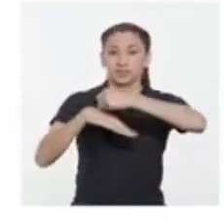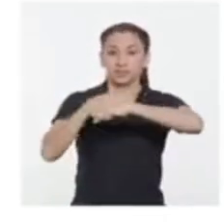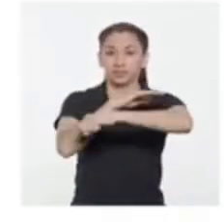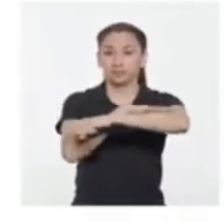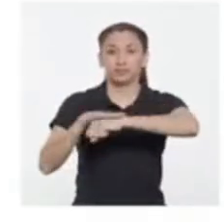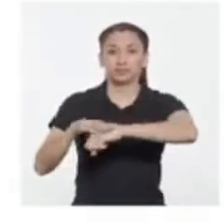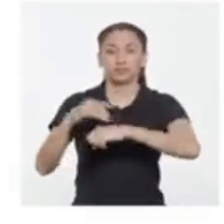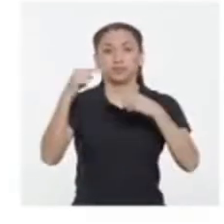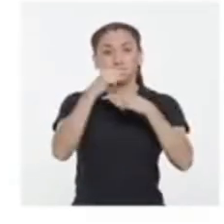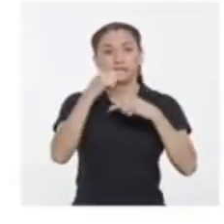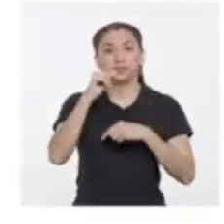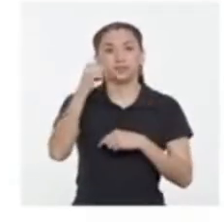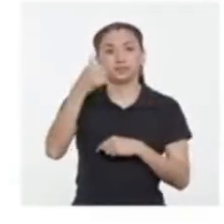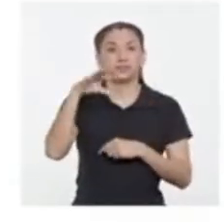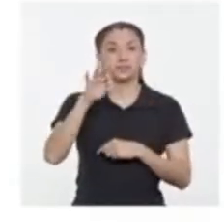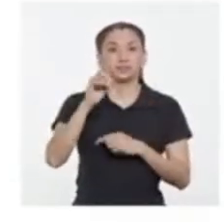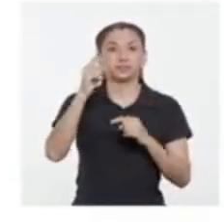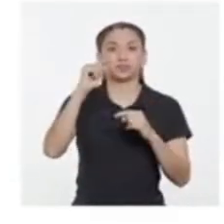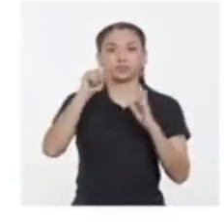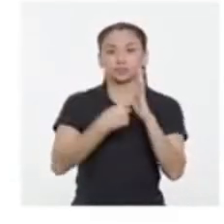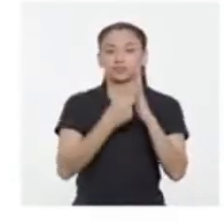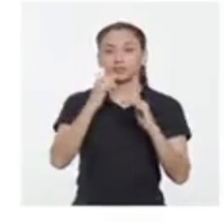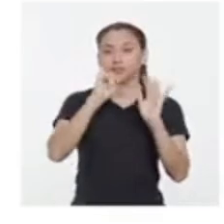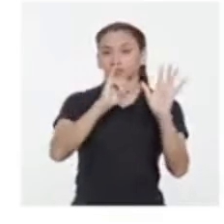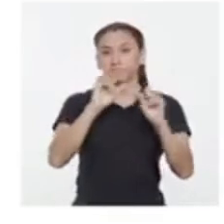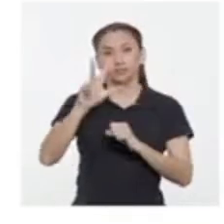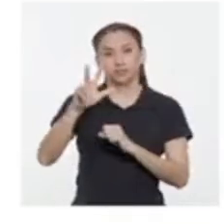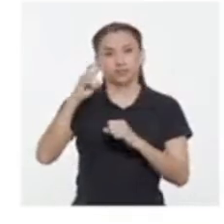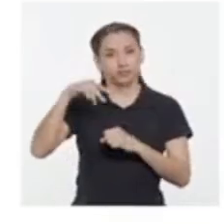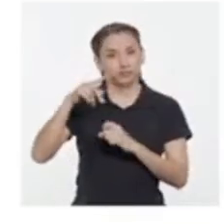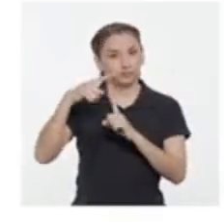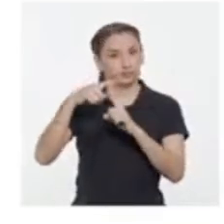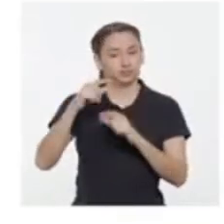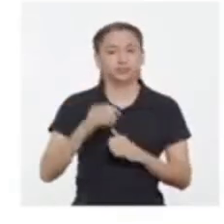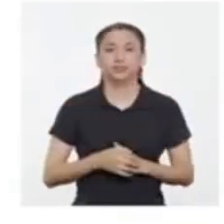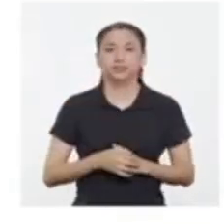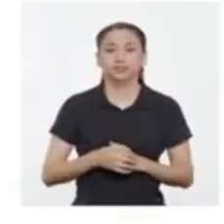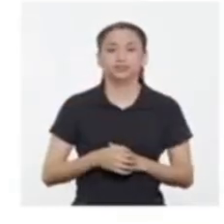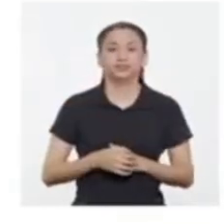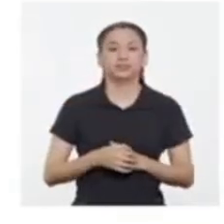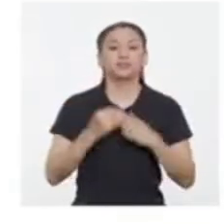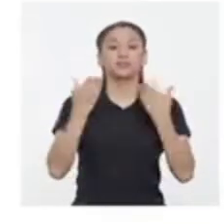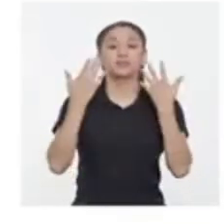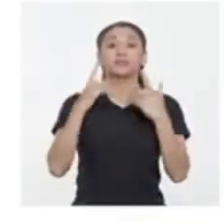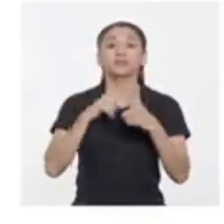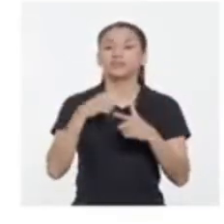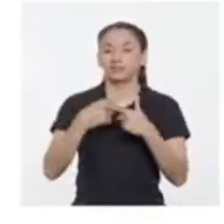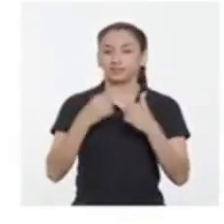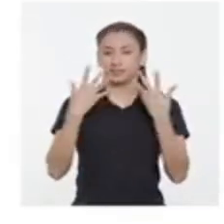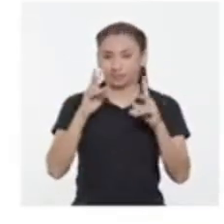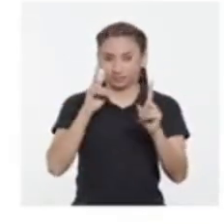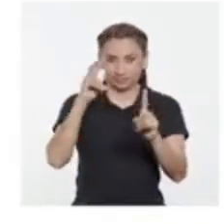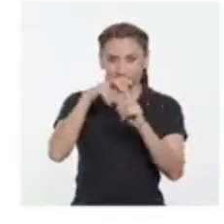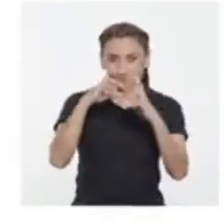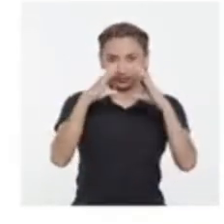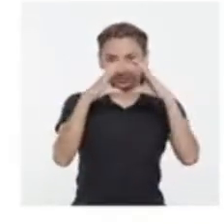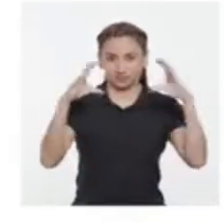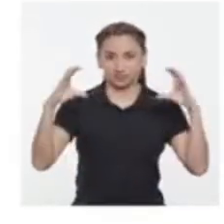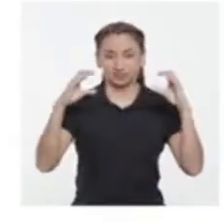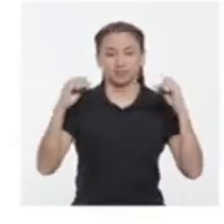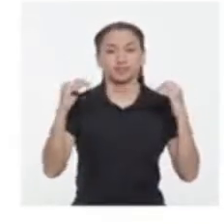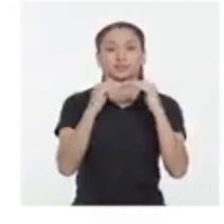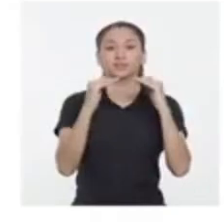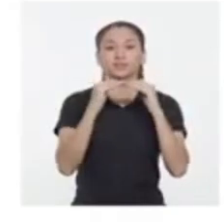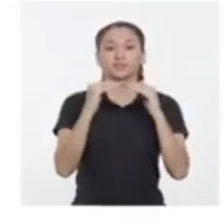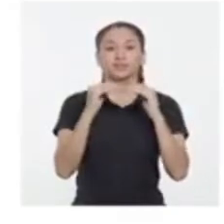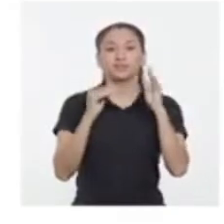de la base igual a 19,63 metros cuadrados. Entonces, hallamos el área total del cilindro,